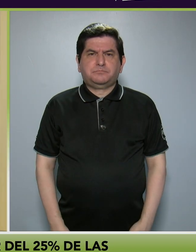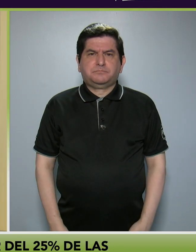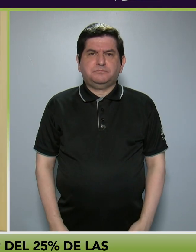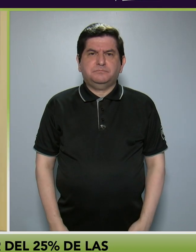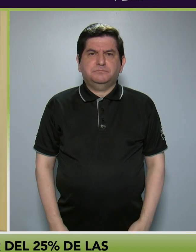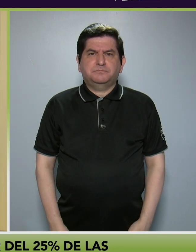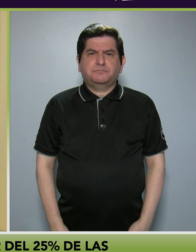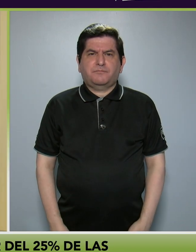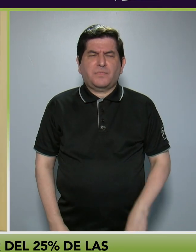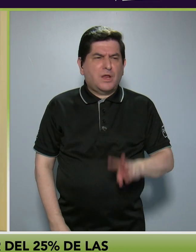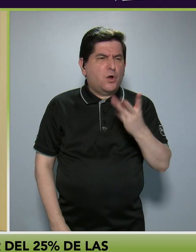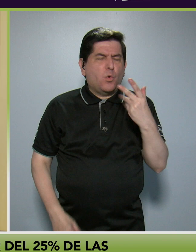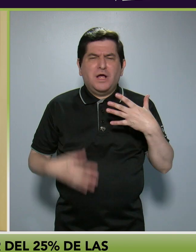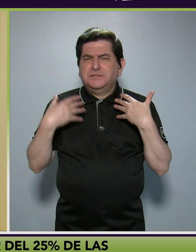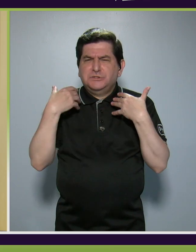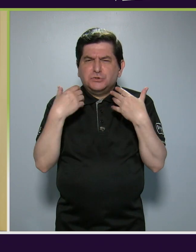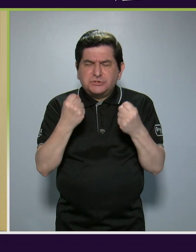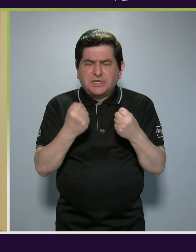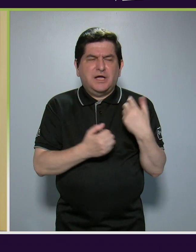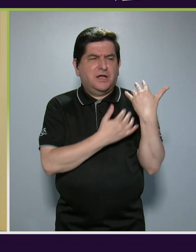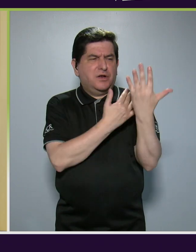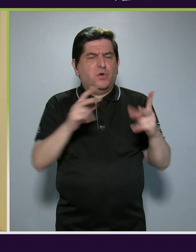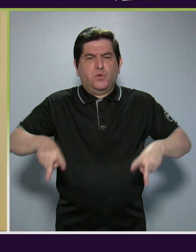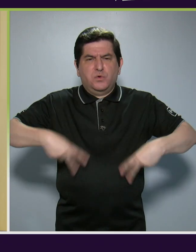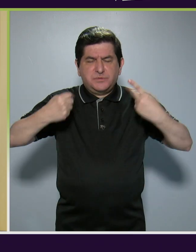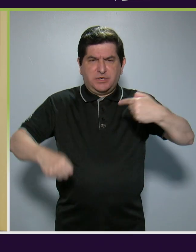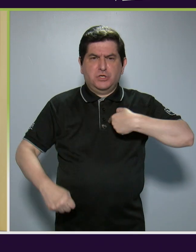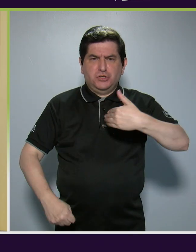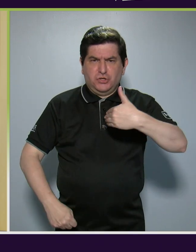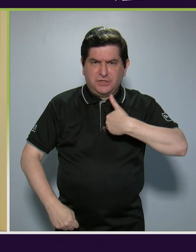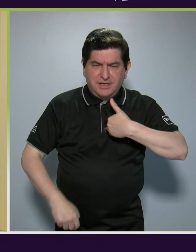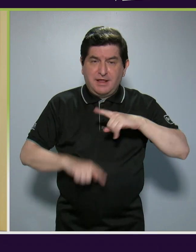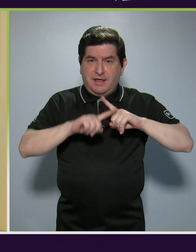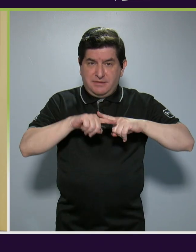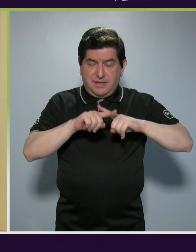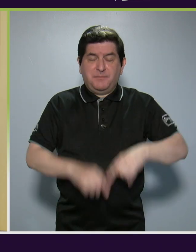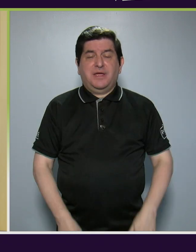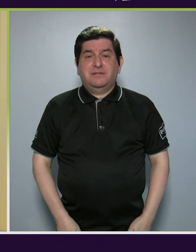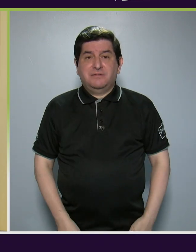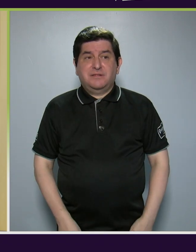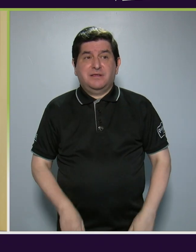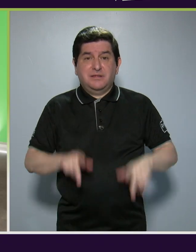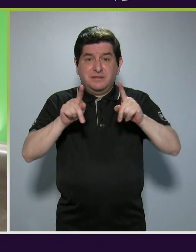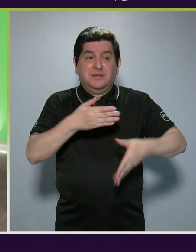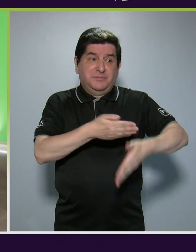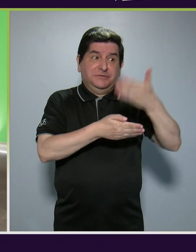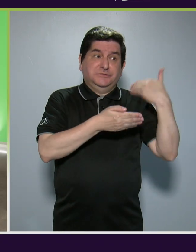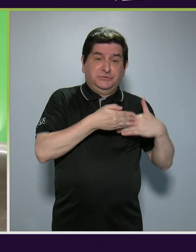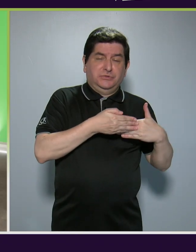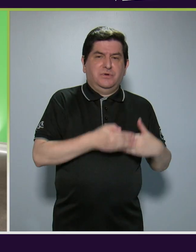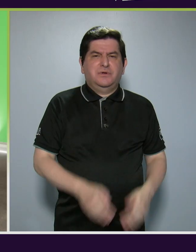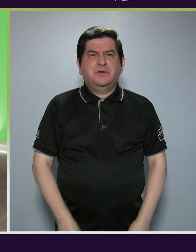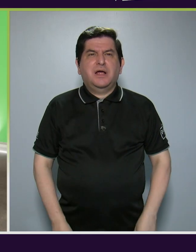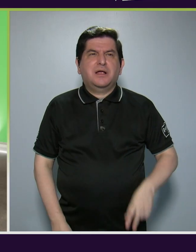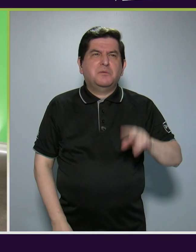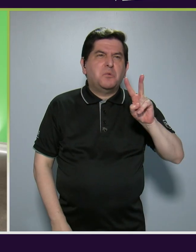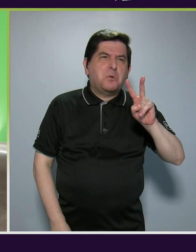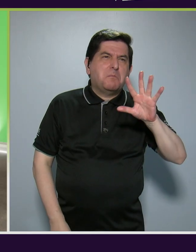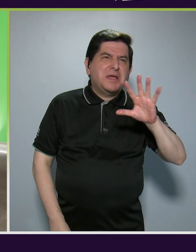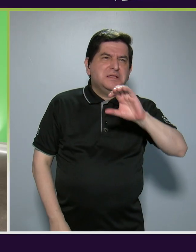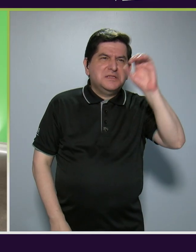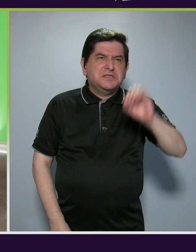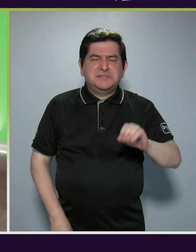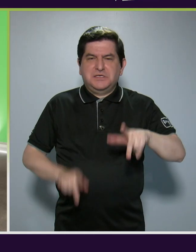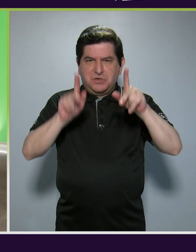qué tan saludable o qué tanta expectativa de vida voy a tener yo depende mucho de mis ancestros o mis antepasados, que es más o menos un 20-25% para